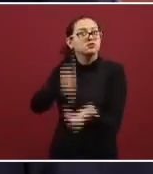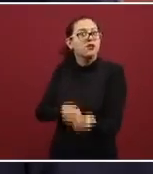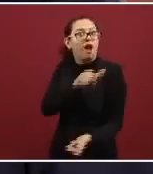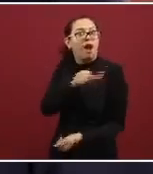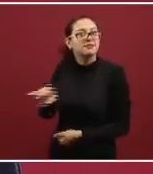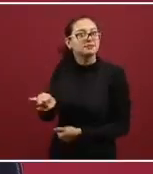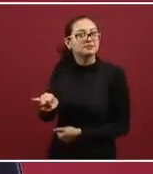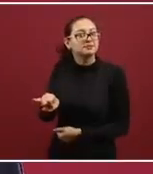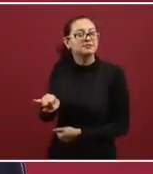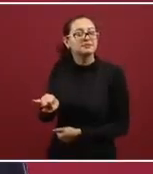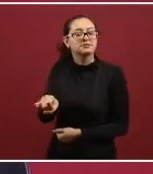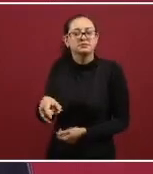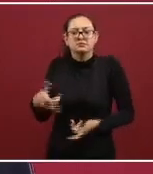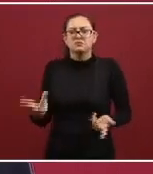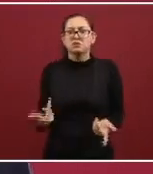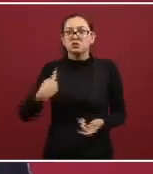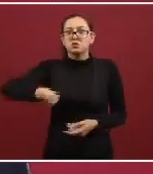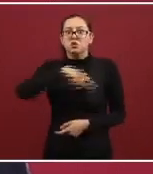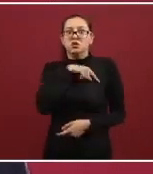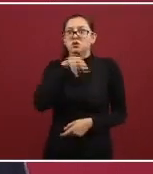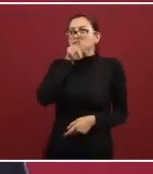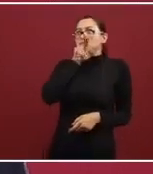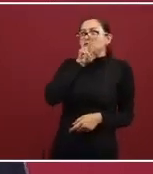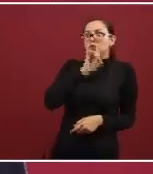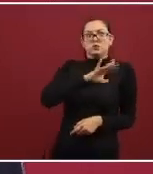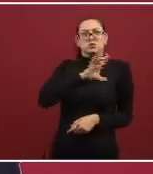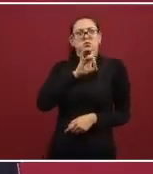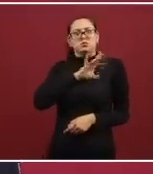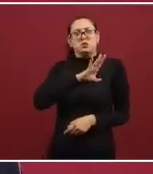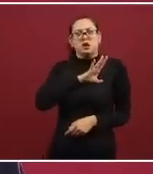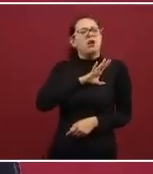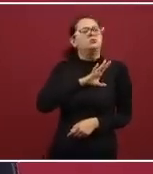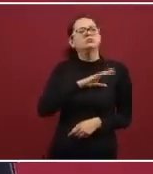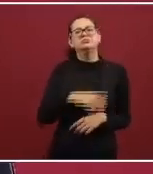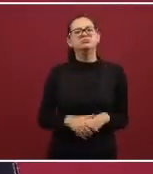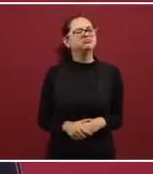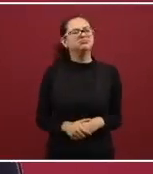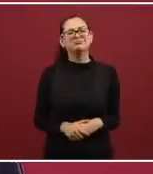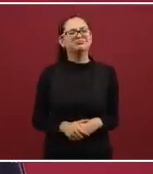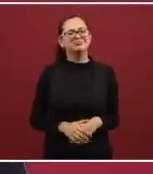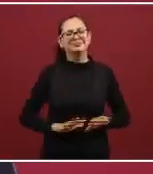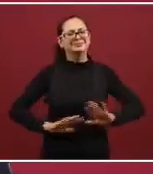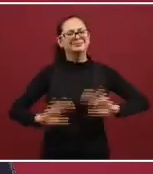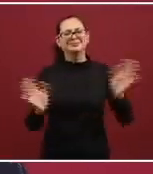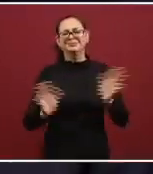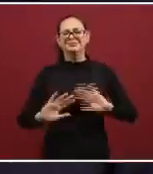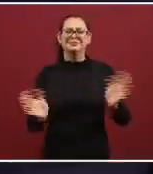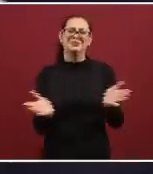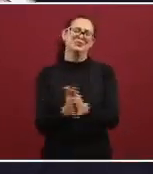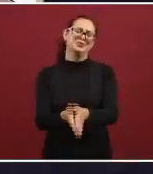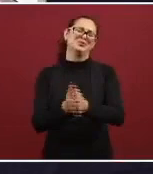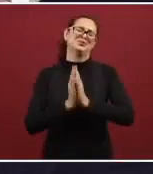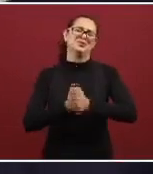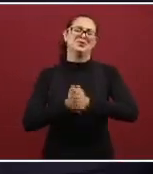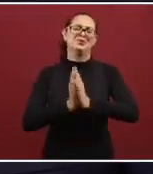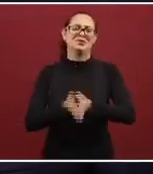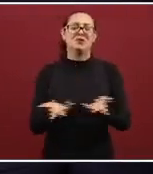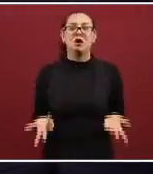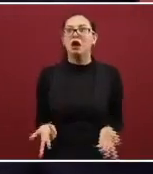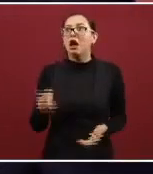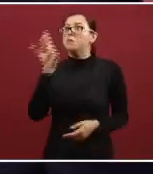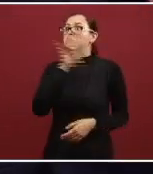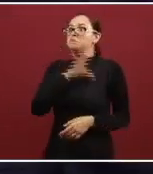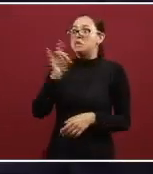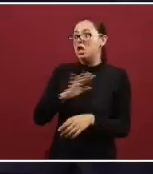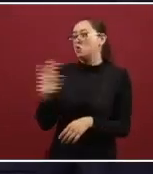Y no debemos de tener preocupación de que va a haber inestabilidad. No, hay más inestabilidad con un